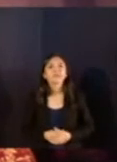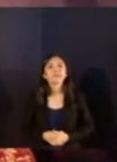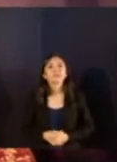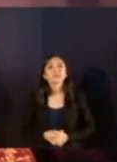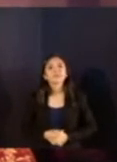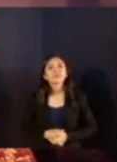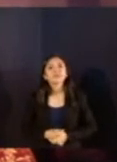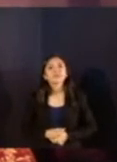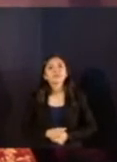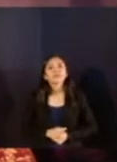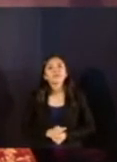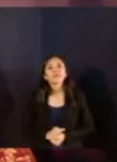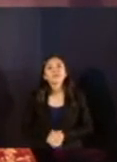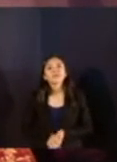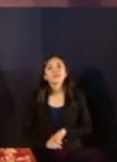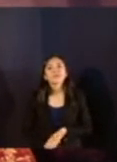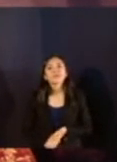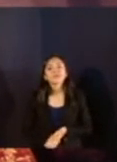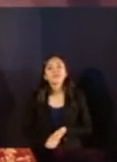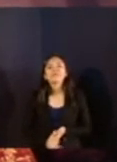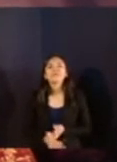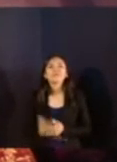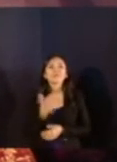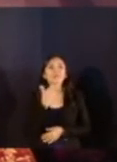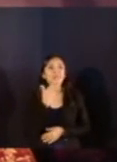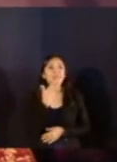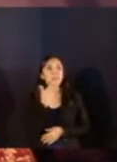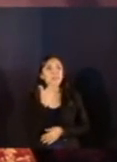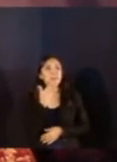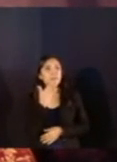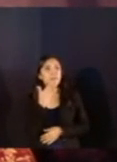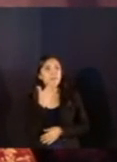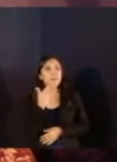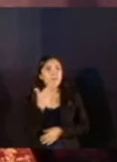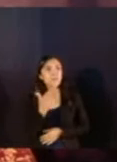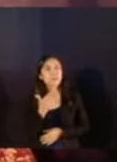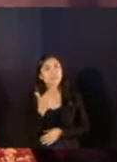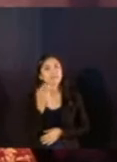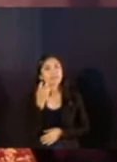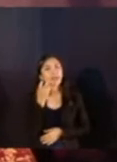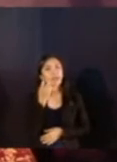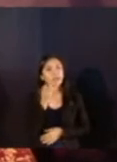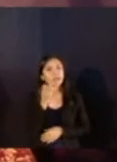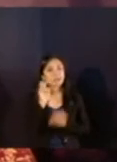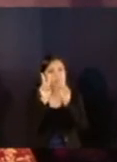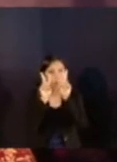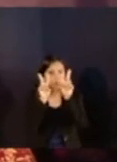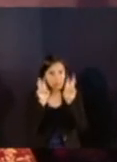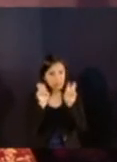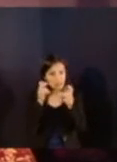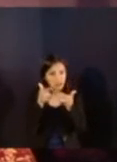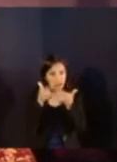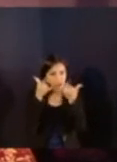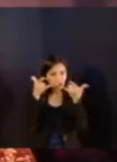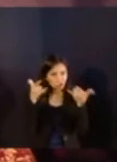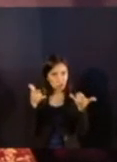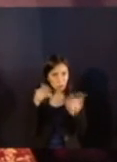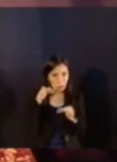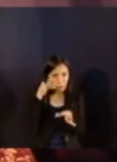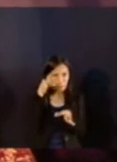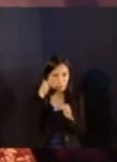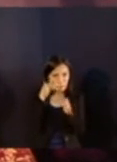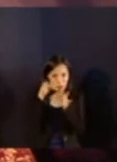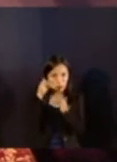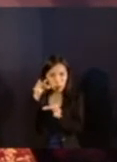Sí, qué bueno que haya usted abordado en detalle aspectos históricos de la evolución de